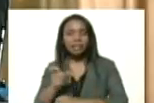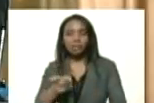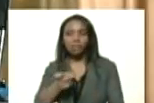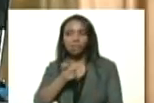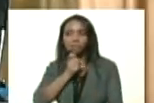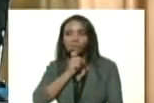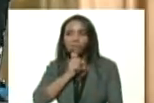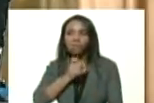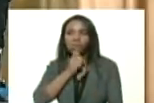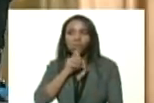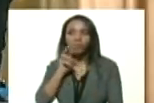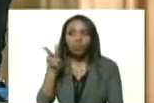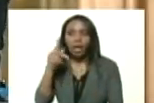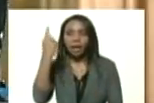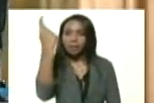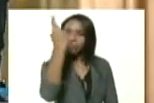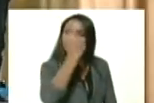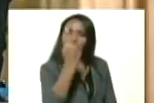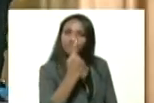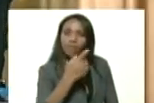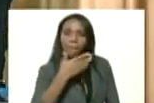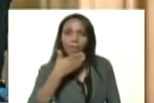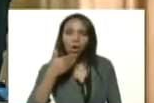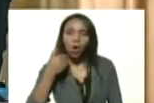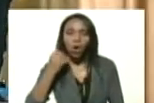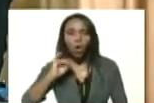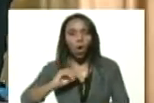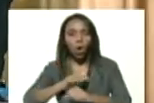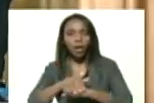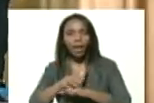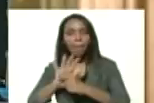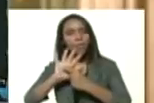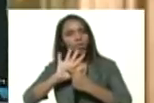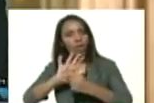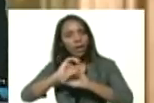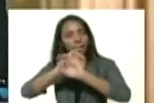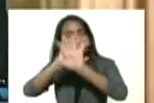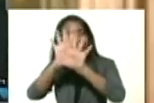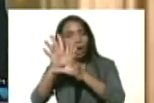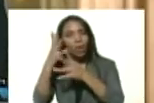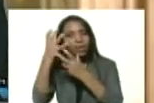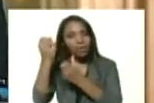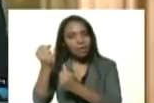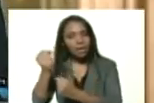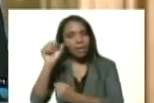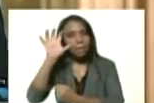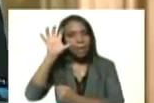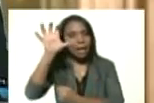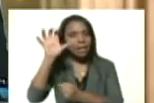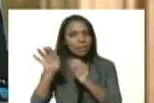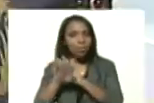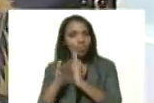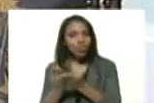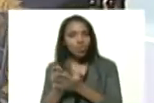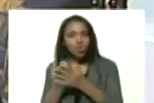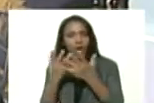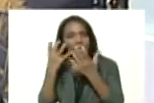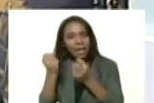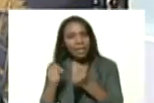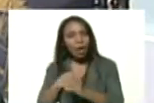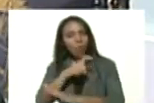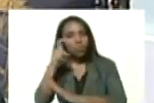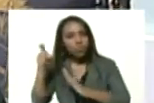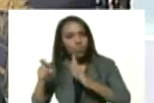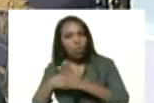hay que dibujar lo mejor jorge y mostrar lo que el país y el mundo digiera completo